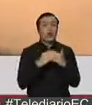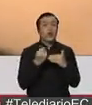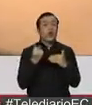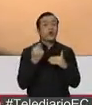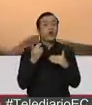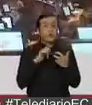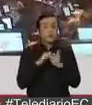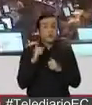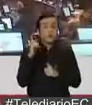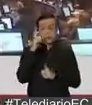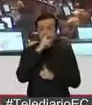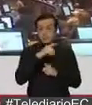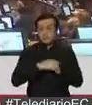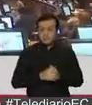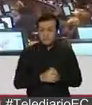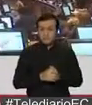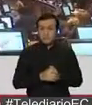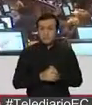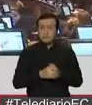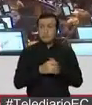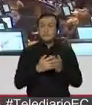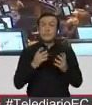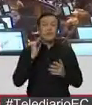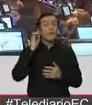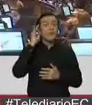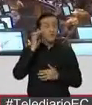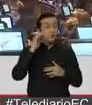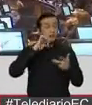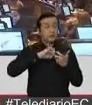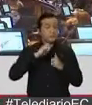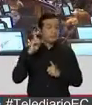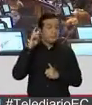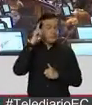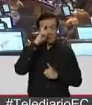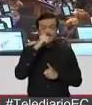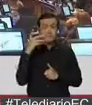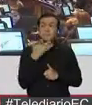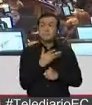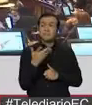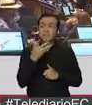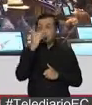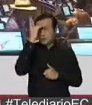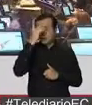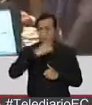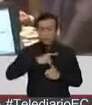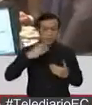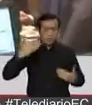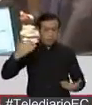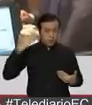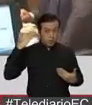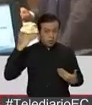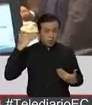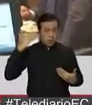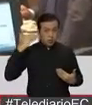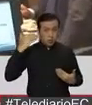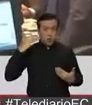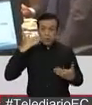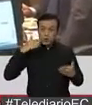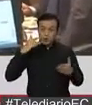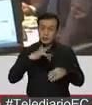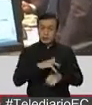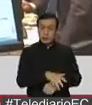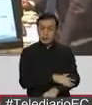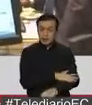los analistas. En definitiva, el futuro es complejo y no necesariamente las decisiones políticas se asientan en la